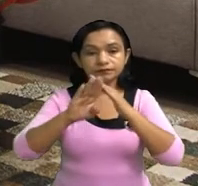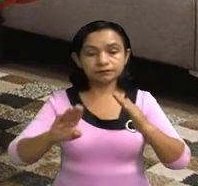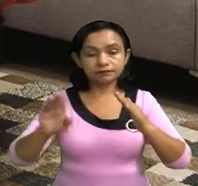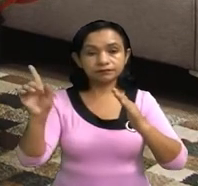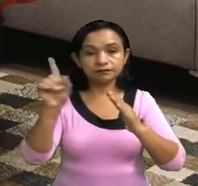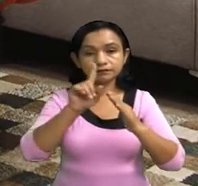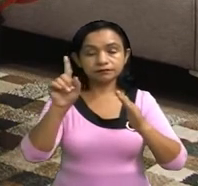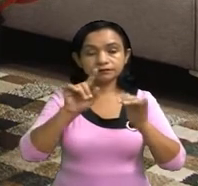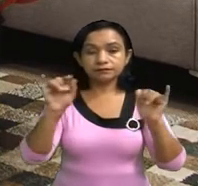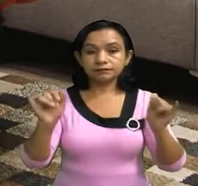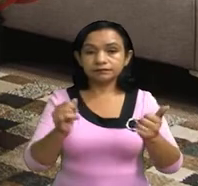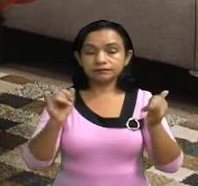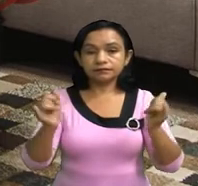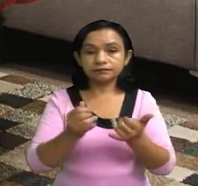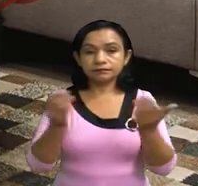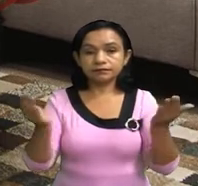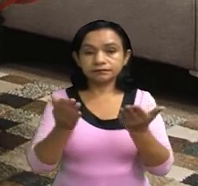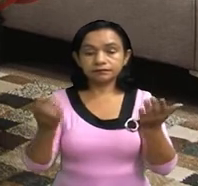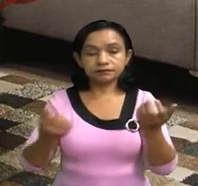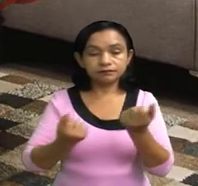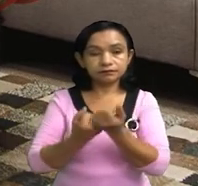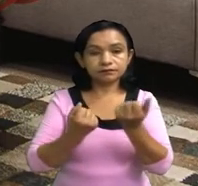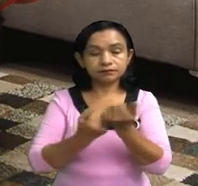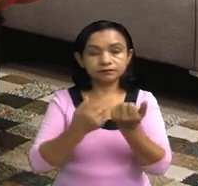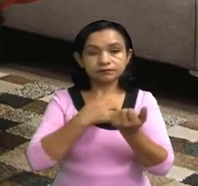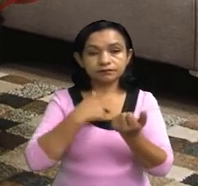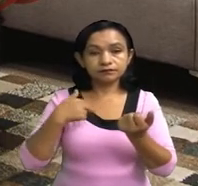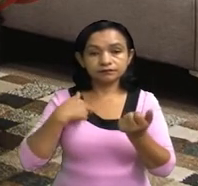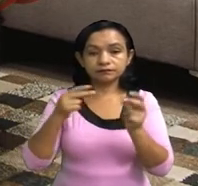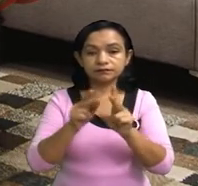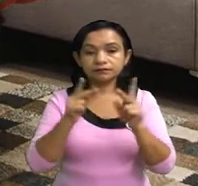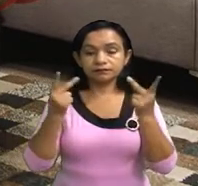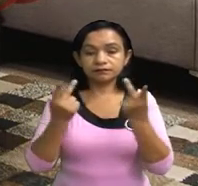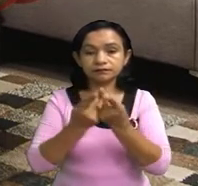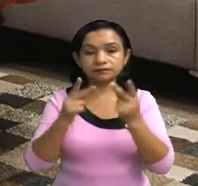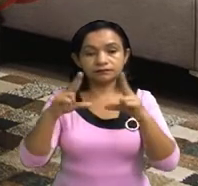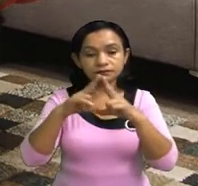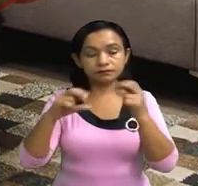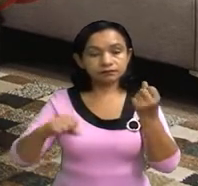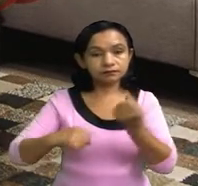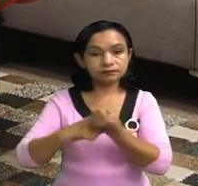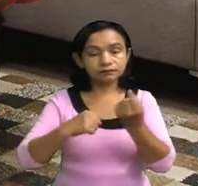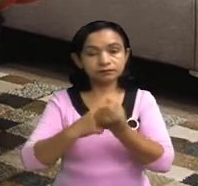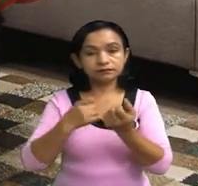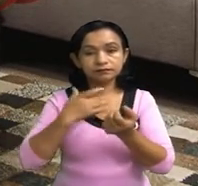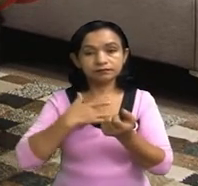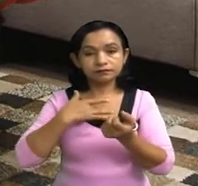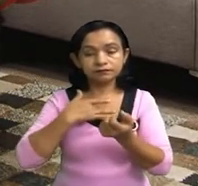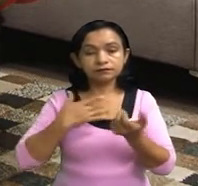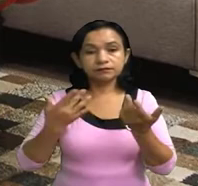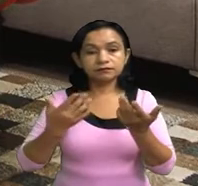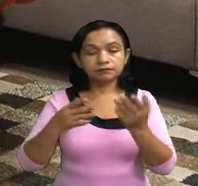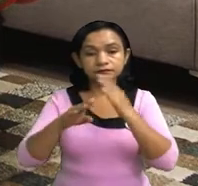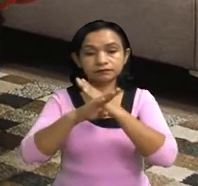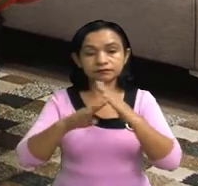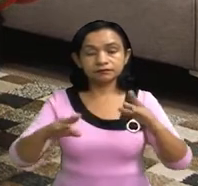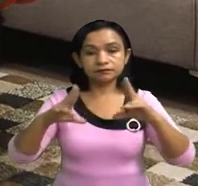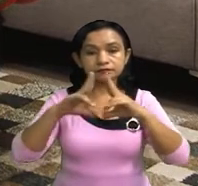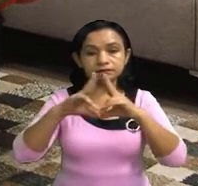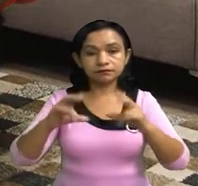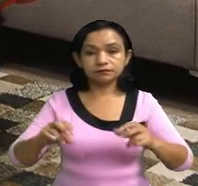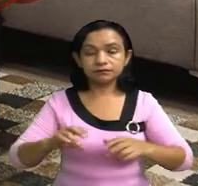juega, ¿no? Con La Paz no se juega. Y el apoyo que ha tenido de parte del pueblo nicaragüense. Y es que hay una necesidad, ¿no? De la paz en nuestro país.